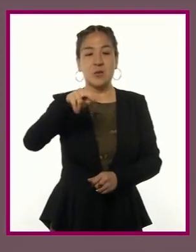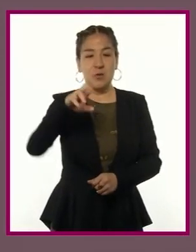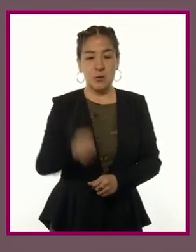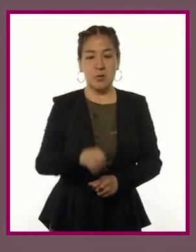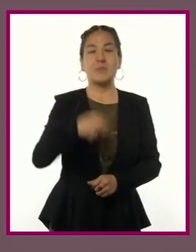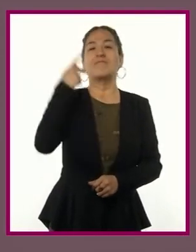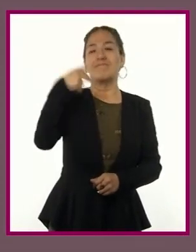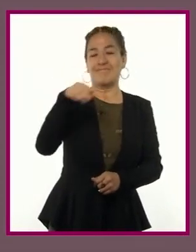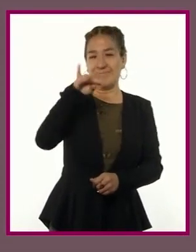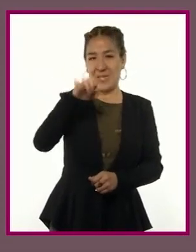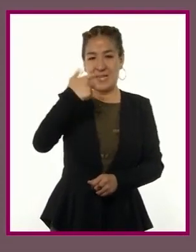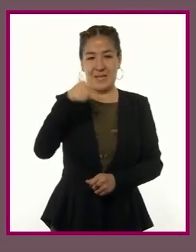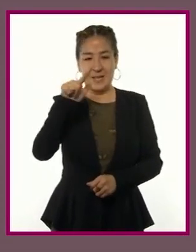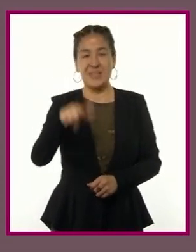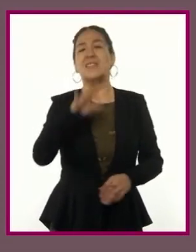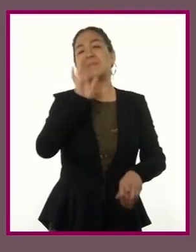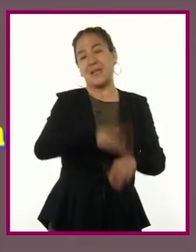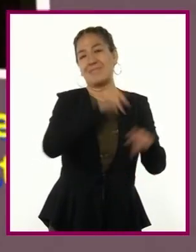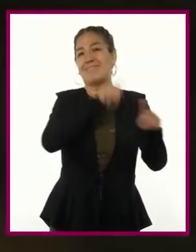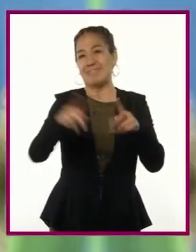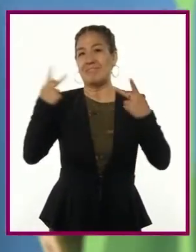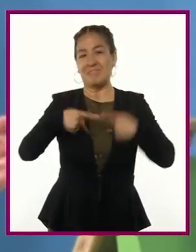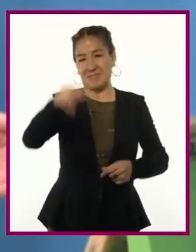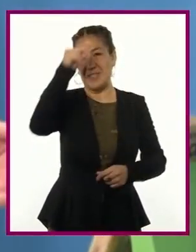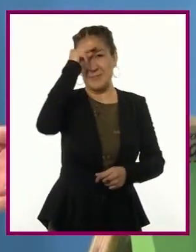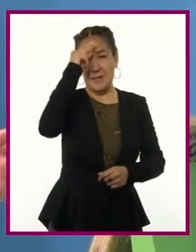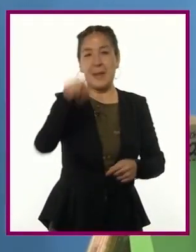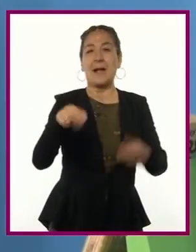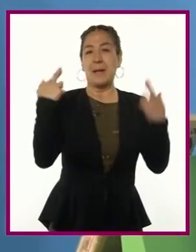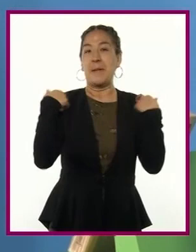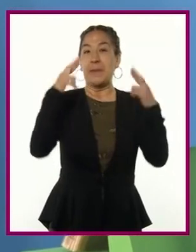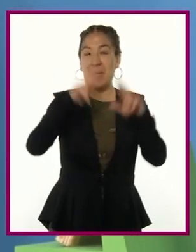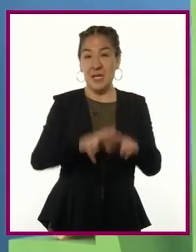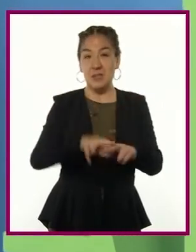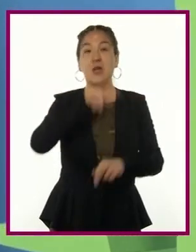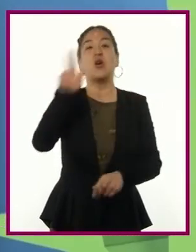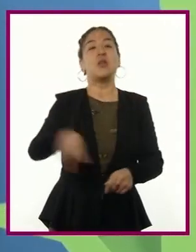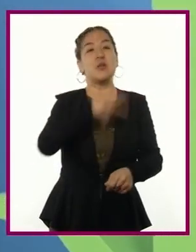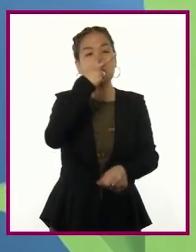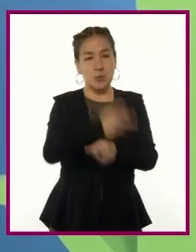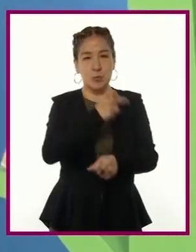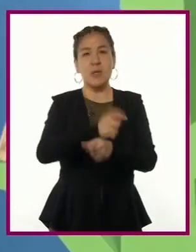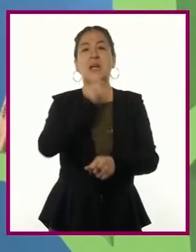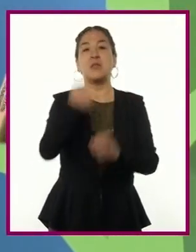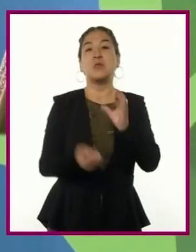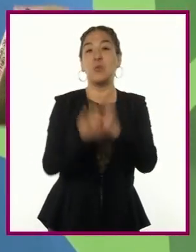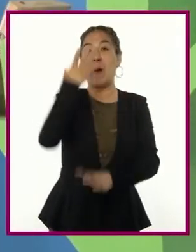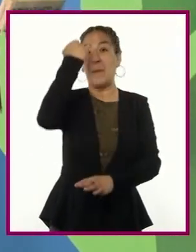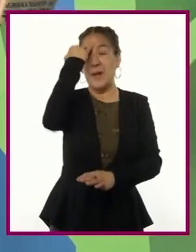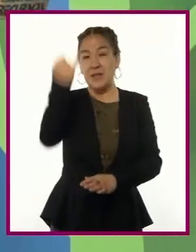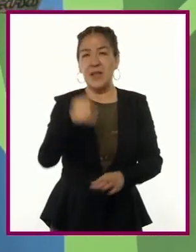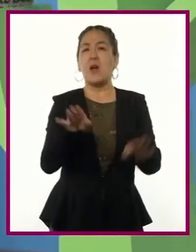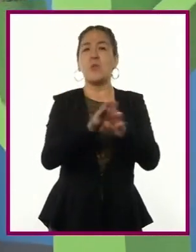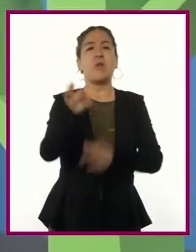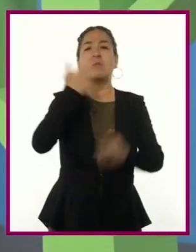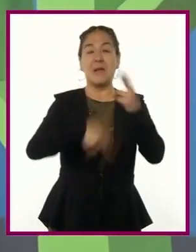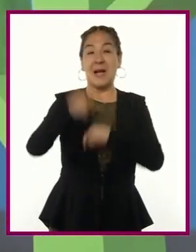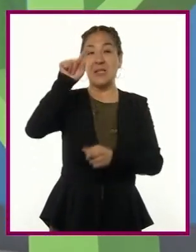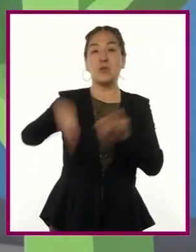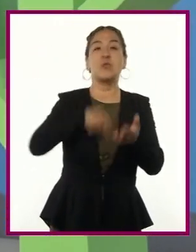Miguel Hidalgo y Costilla, entre muchos otros. En segunda, la renovación de ideas ingresó también en el Tribunal del